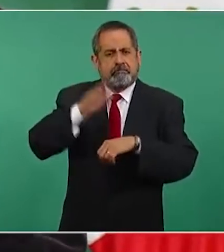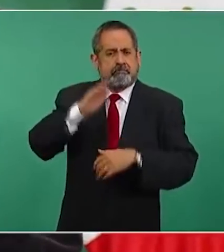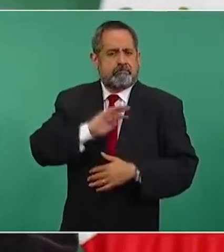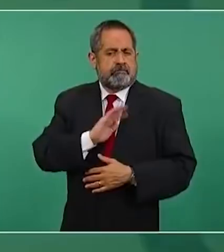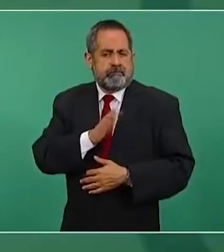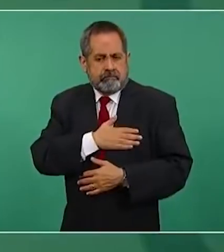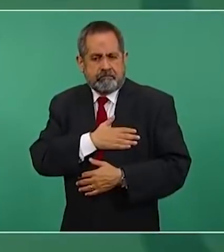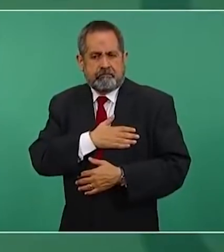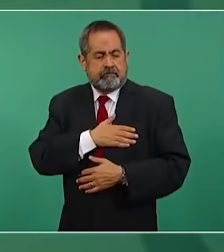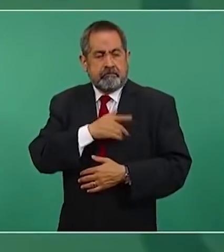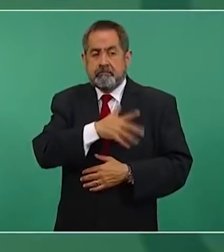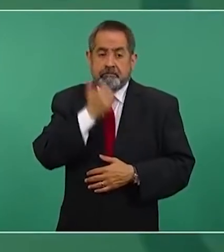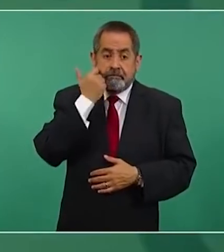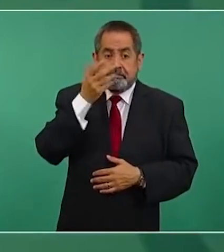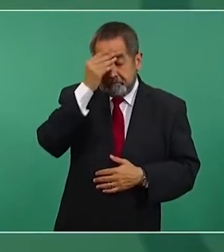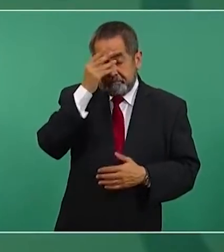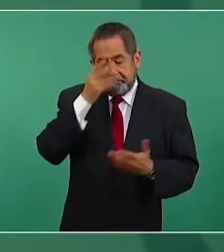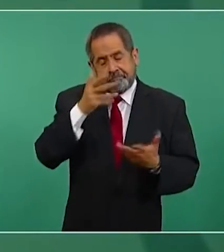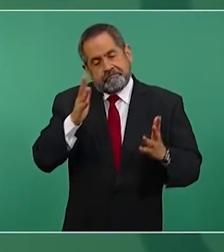español castellano